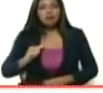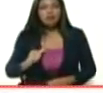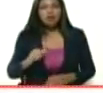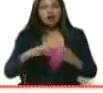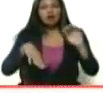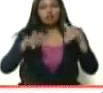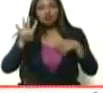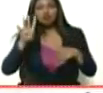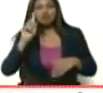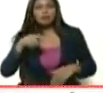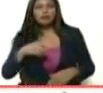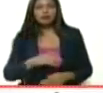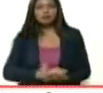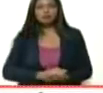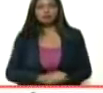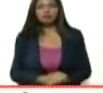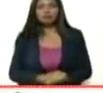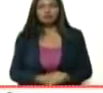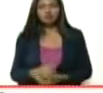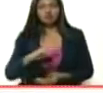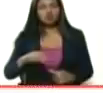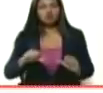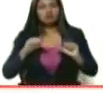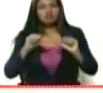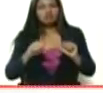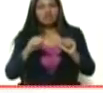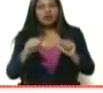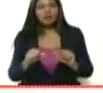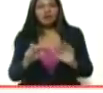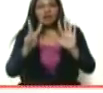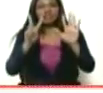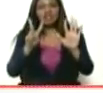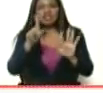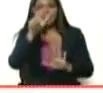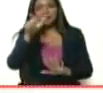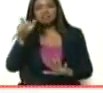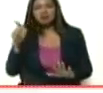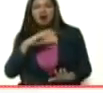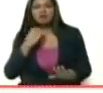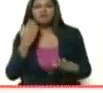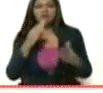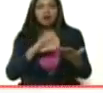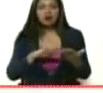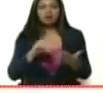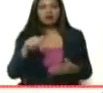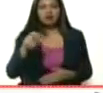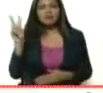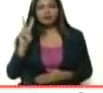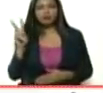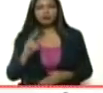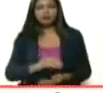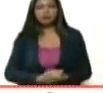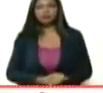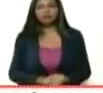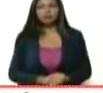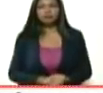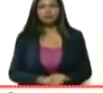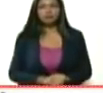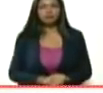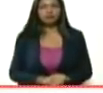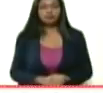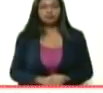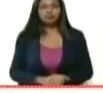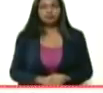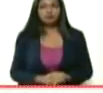bueno, mantenemos la cifra de 7 fallecidos en Venezuela. Así que estos